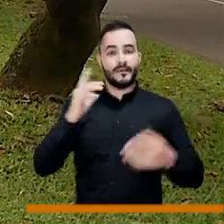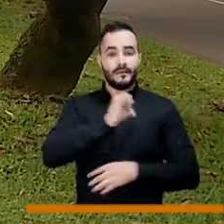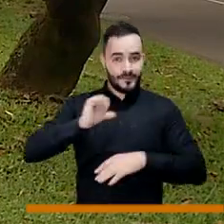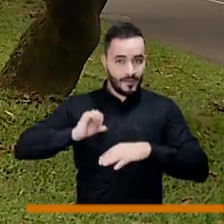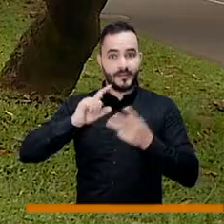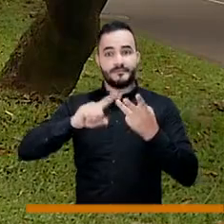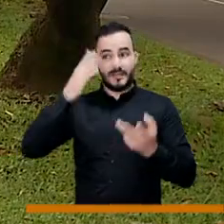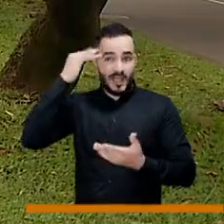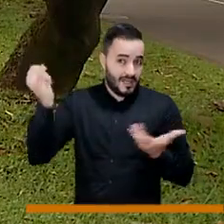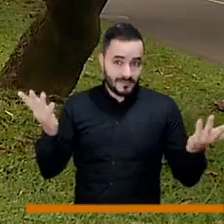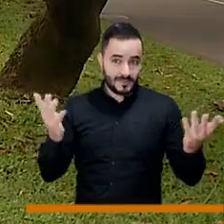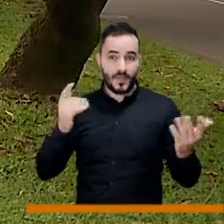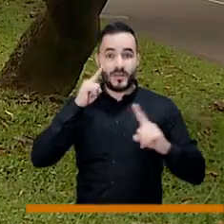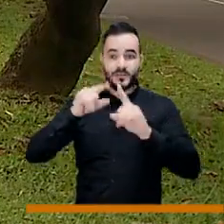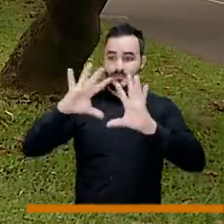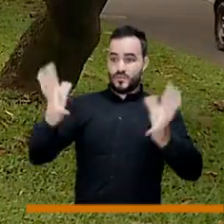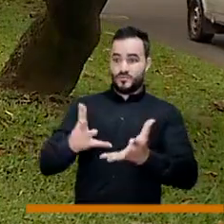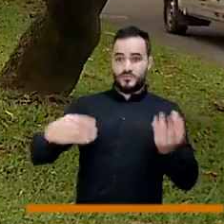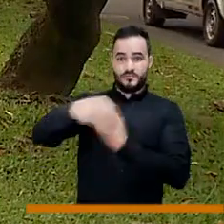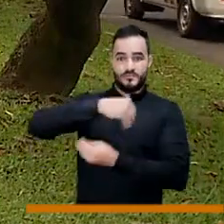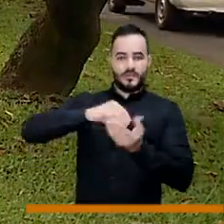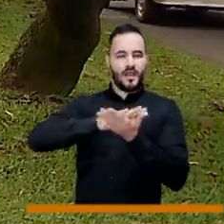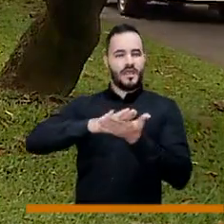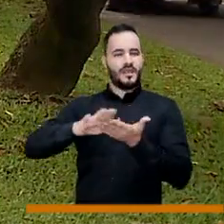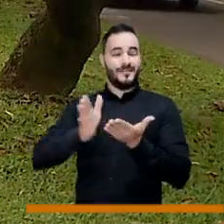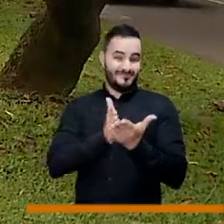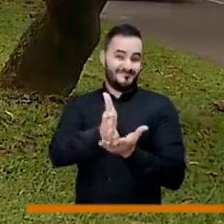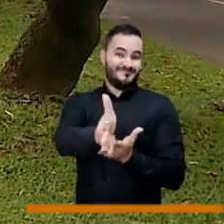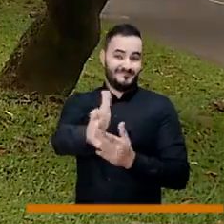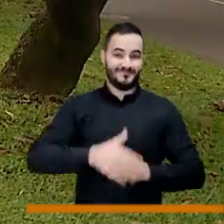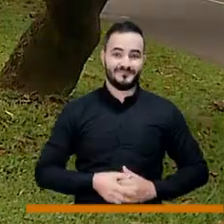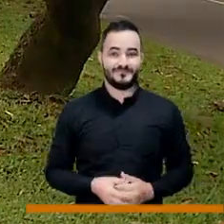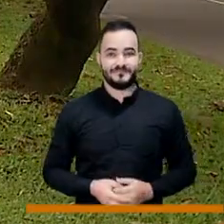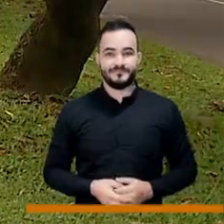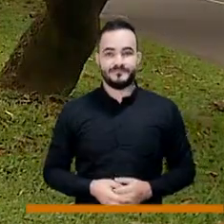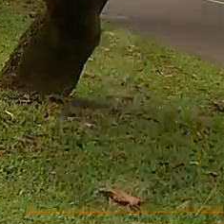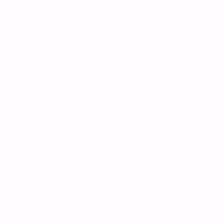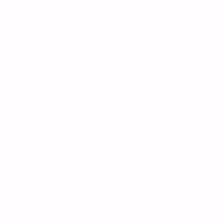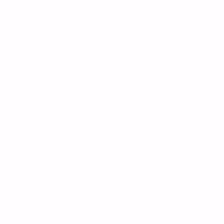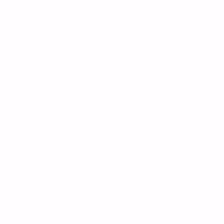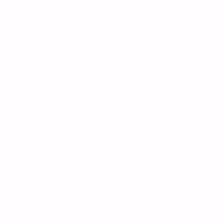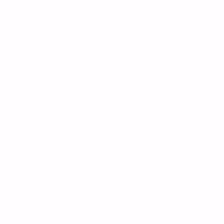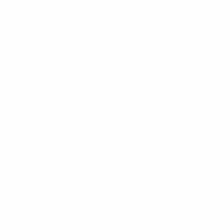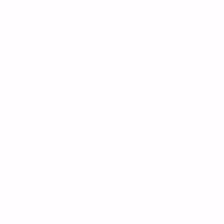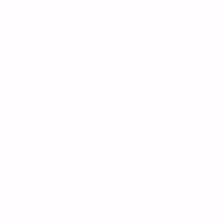privado, a la academia, para hacer de nuestro planeta un sitio más sostenible.